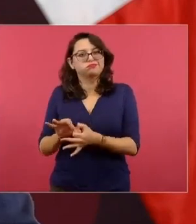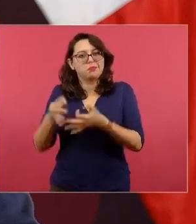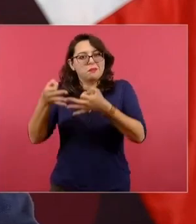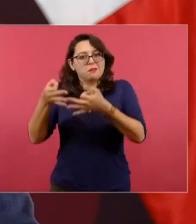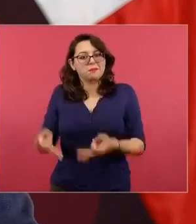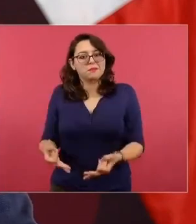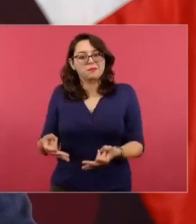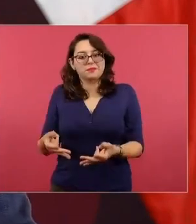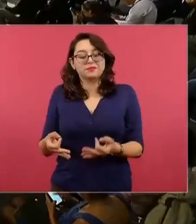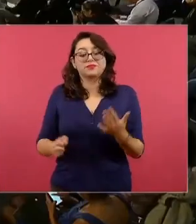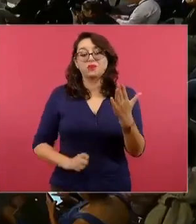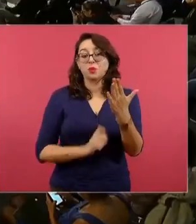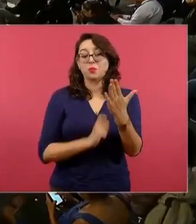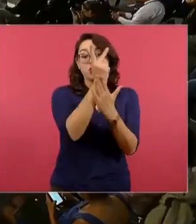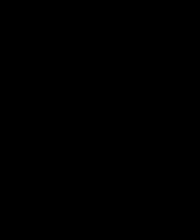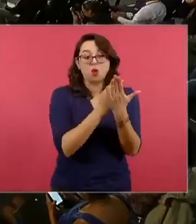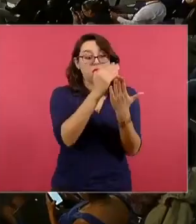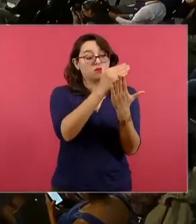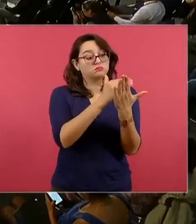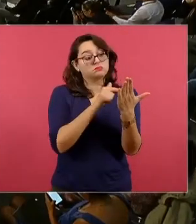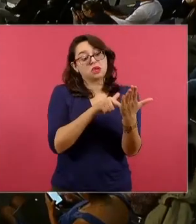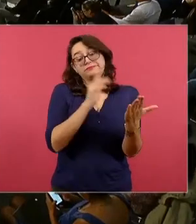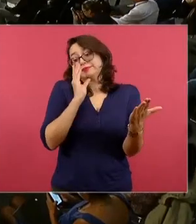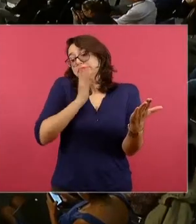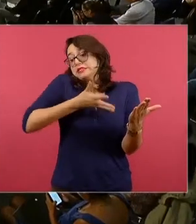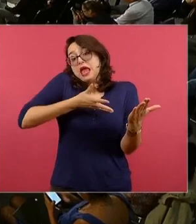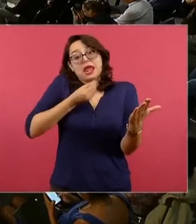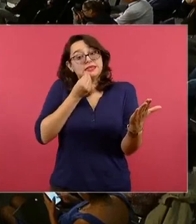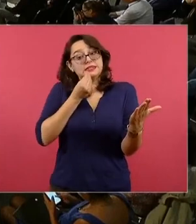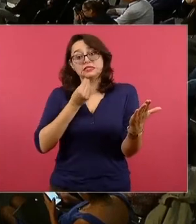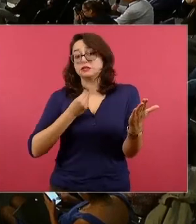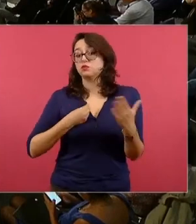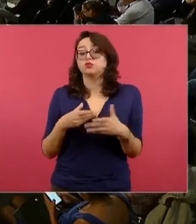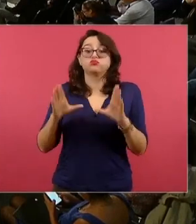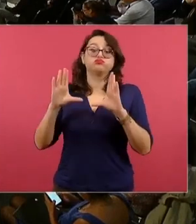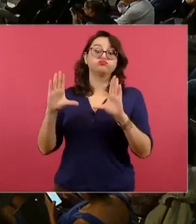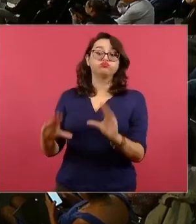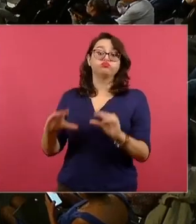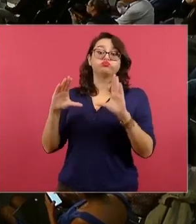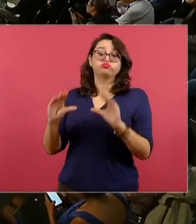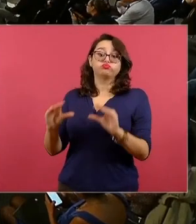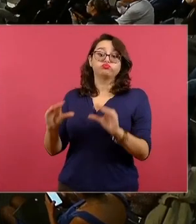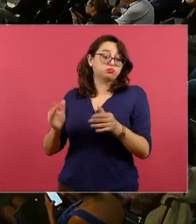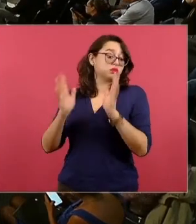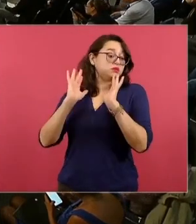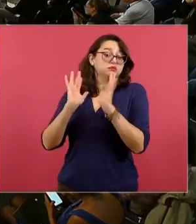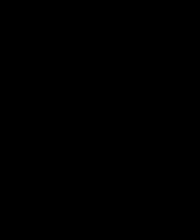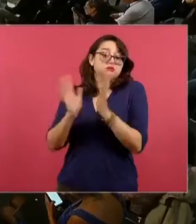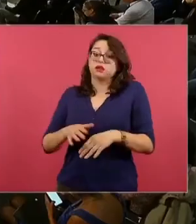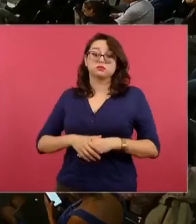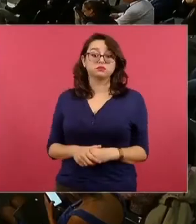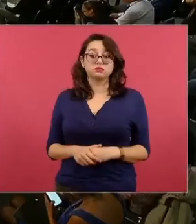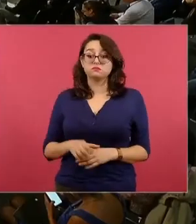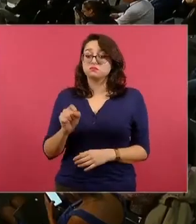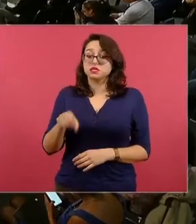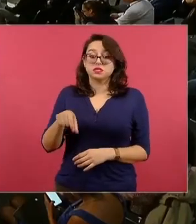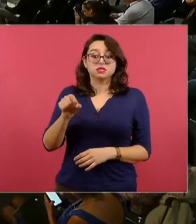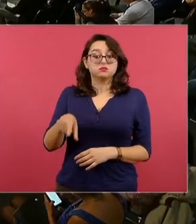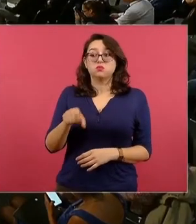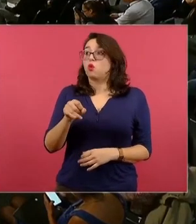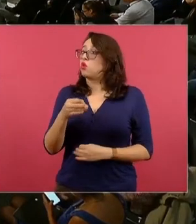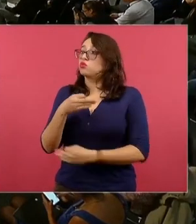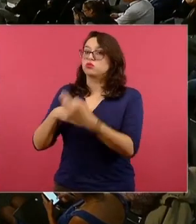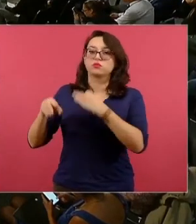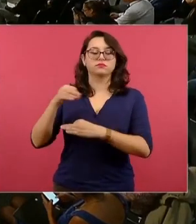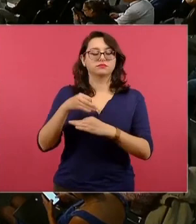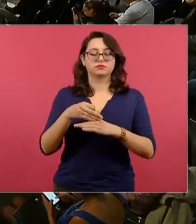nunca podrá ser fijo, nunca podrá ser un programa que ya lo hice y ya lo terminé. No.